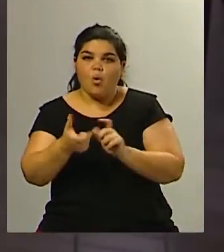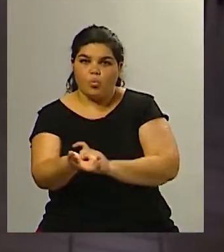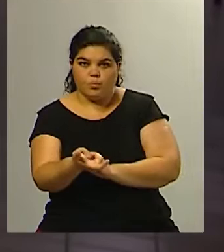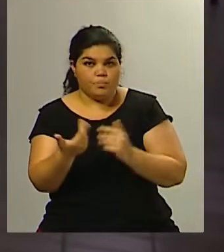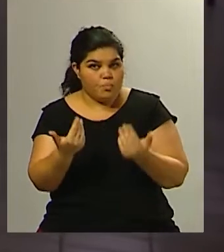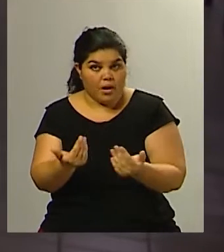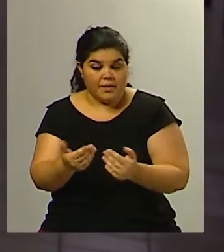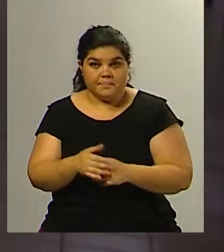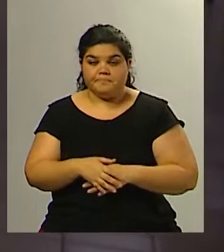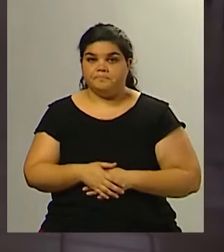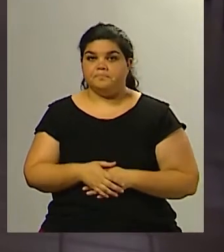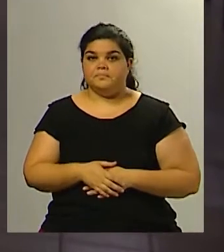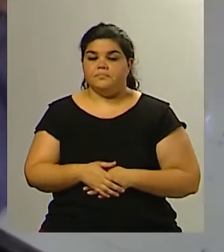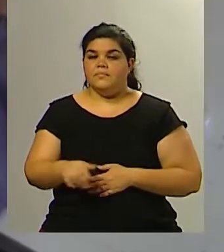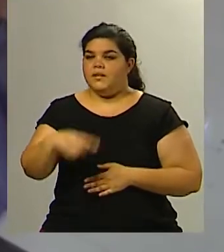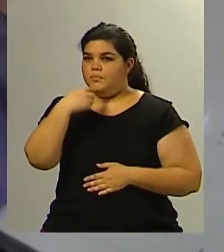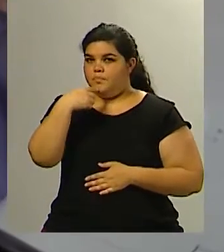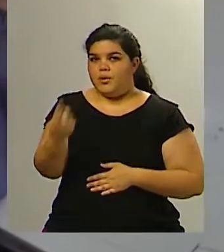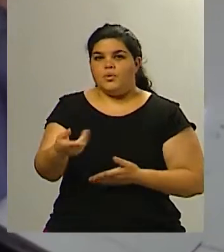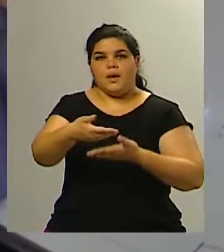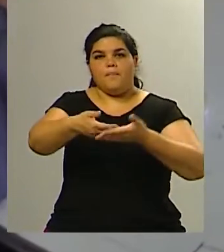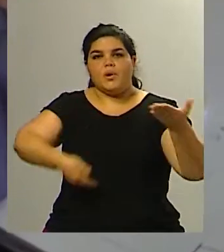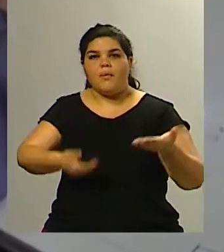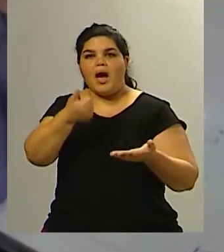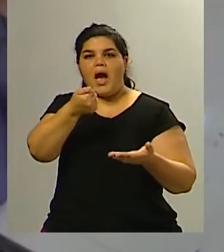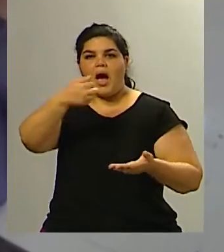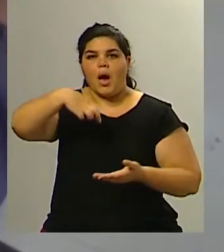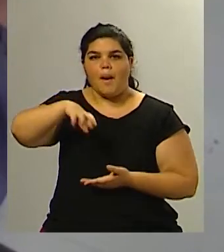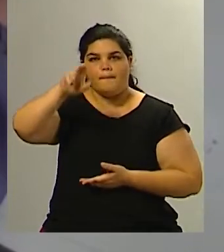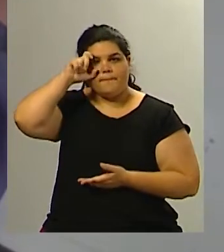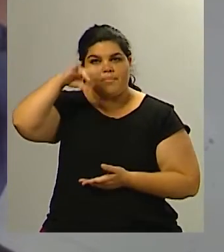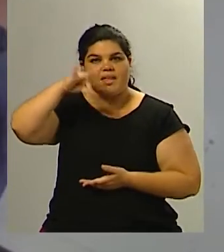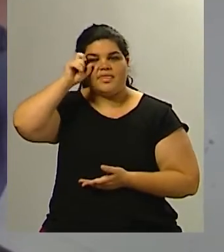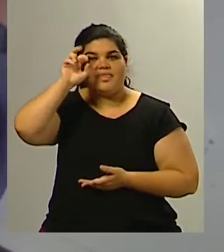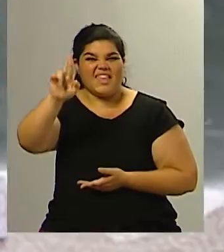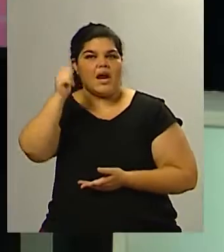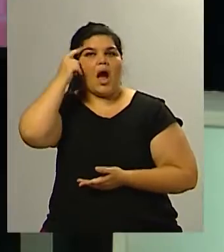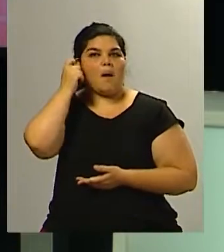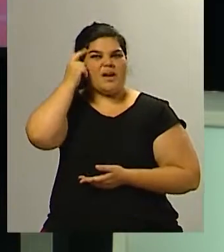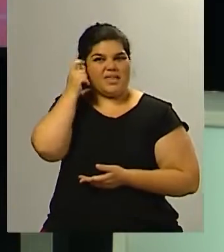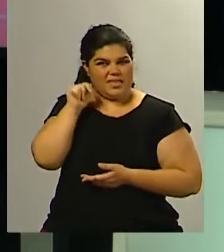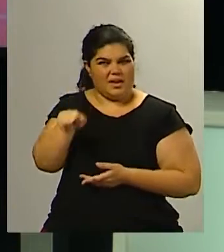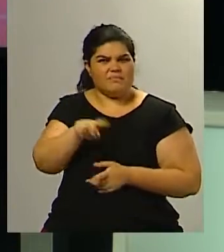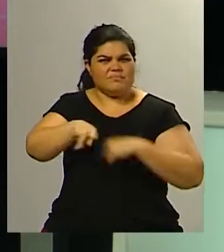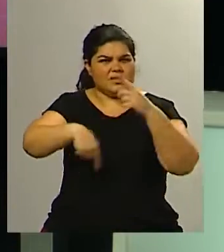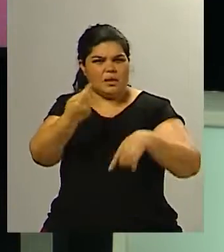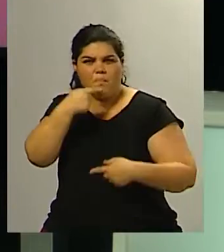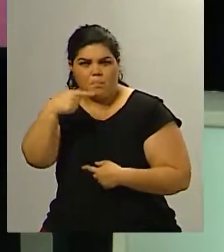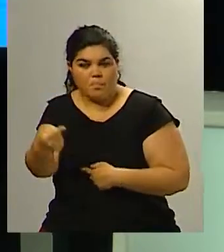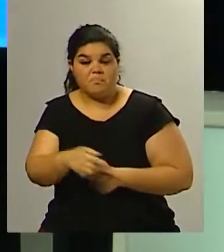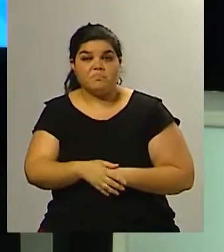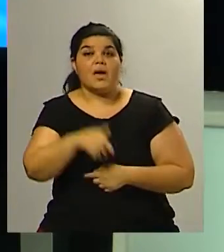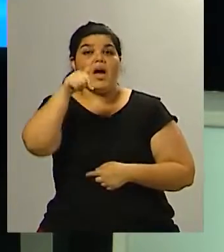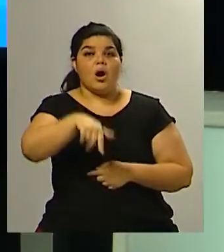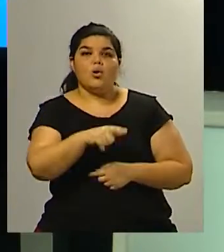Bueno, yo te voy a preguntar de las pruebas a aprender, Romina, pero me parece que ya que hablaste del monitoreo que llevan adelante propiamente por la Dirección General de Escuelas, por